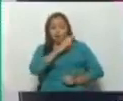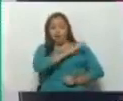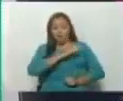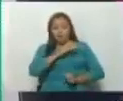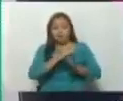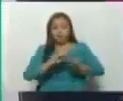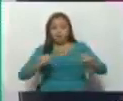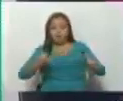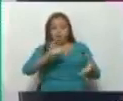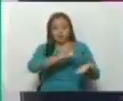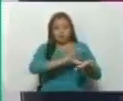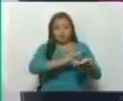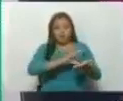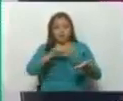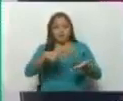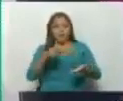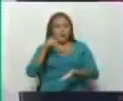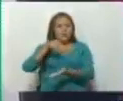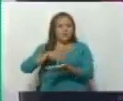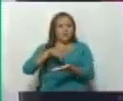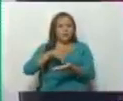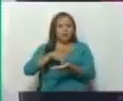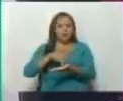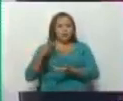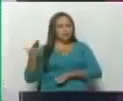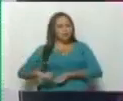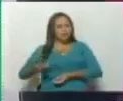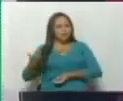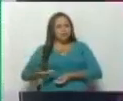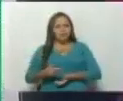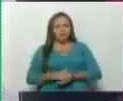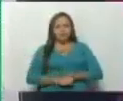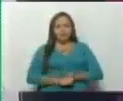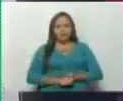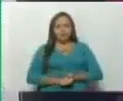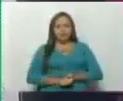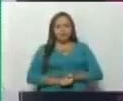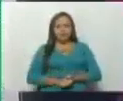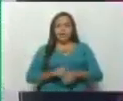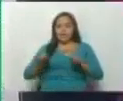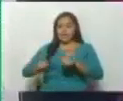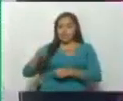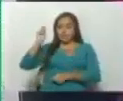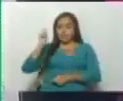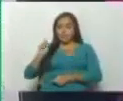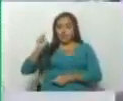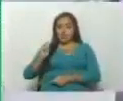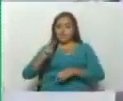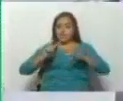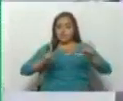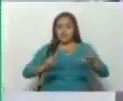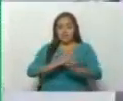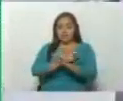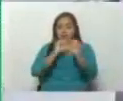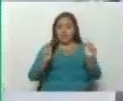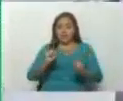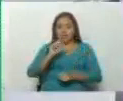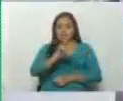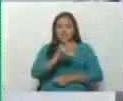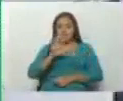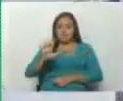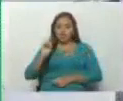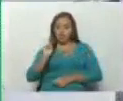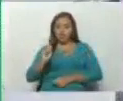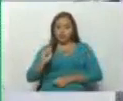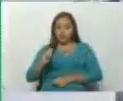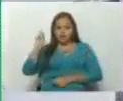con lo cual también tuvimos una participación importante. Fíjese, diputado, 7:35, tenemos que hacer el corte a esta hora. El diputado Rigel Sergén